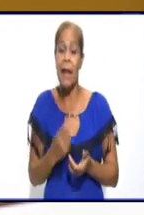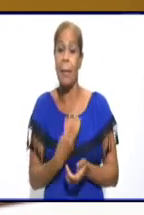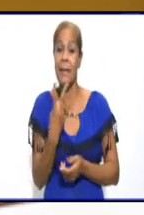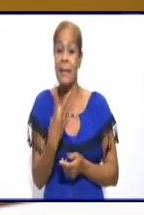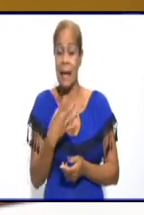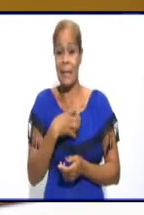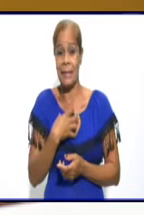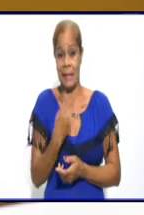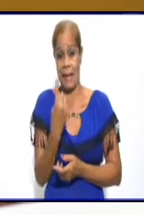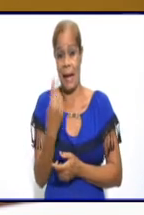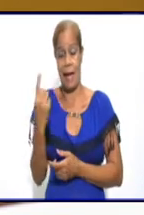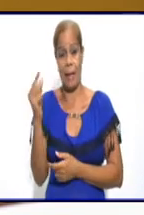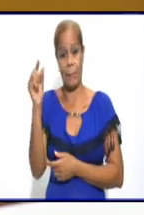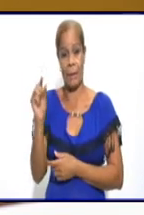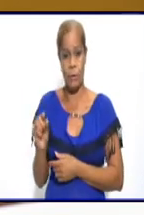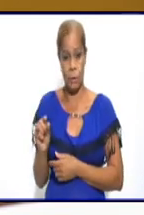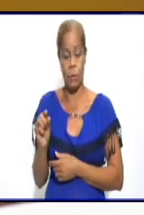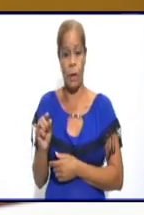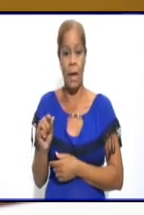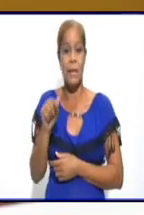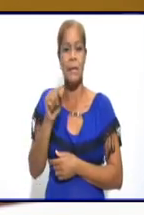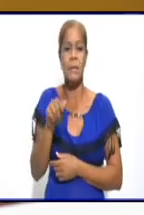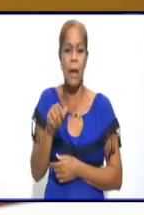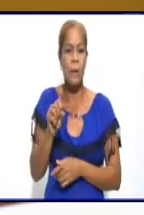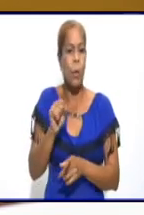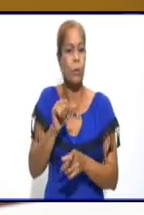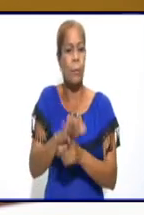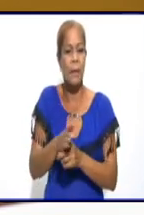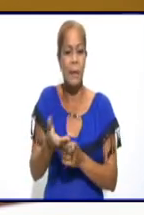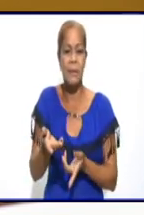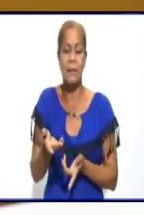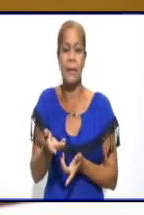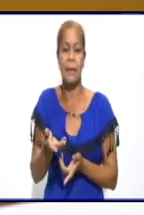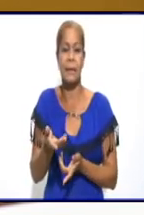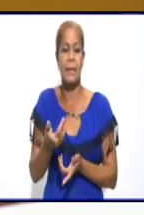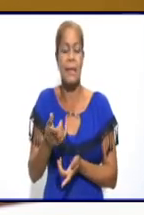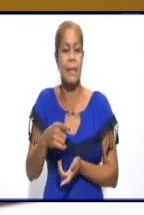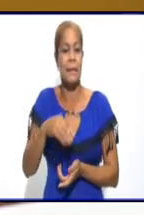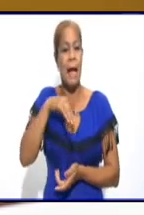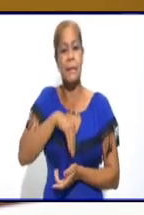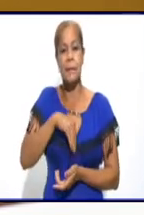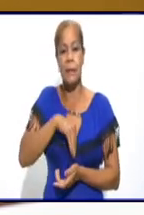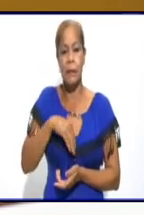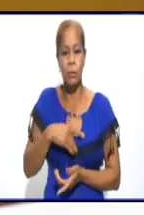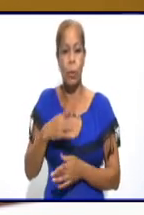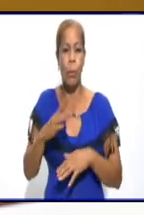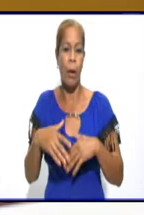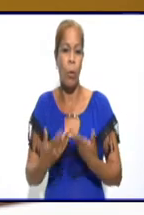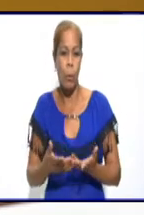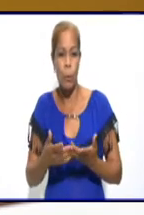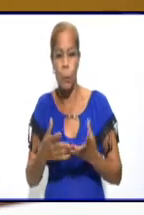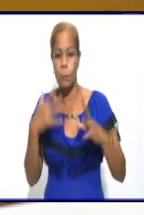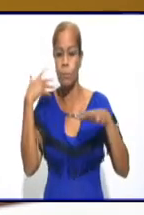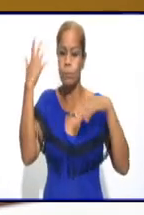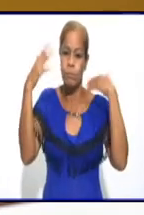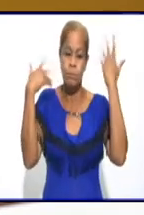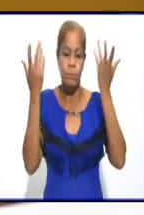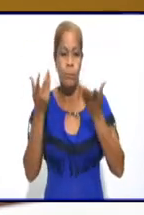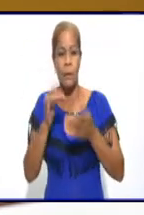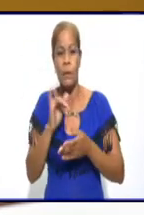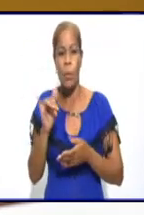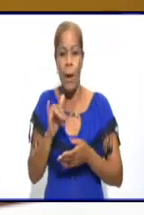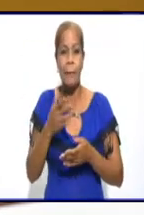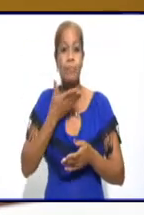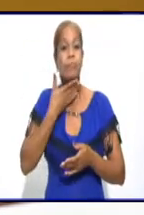cuando empiezan a aparecer síntomas y trastornos como la ansiedad mantenida el estrés la depresión esa